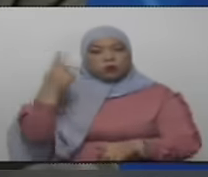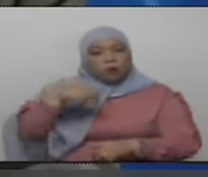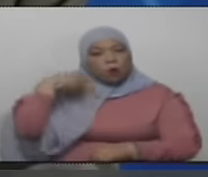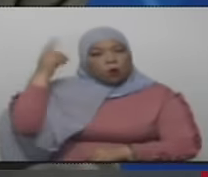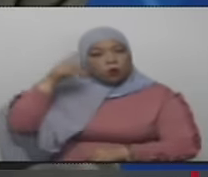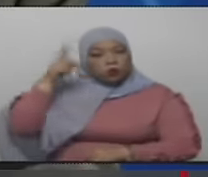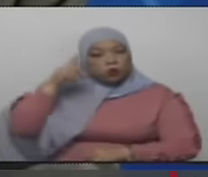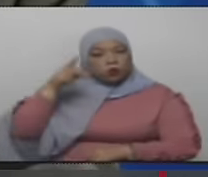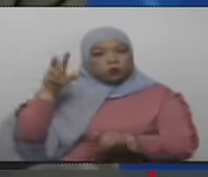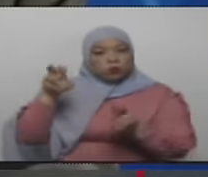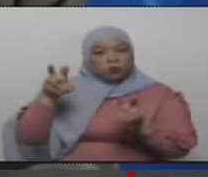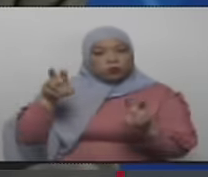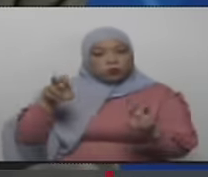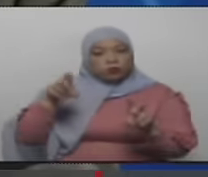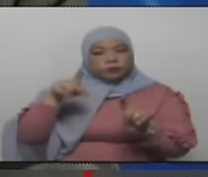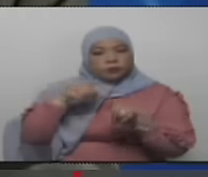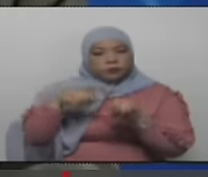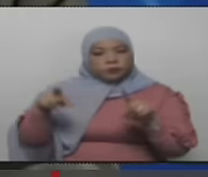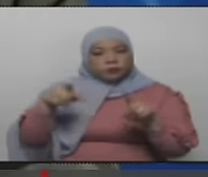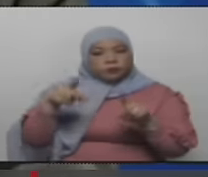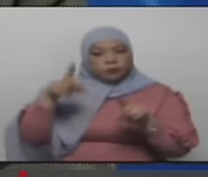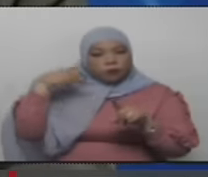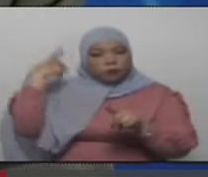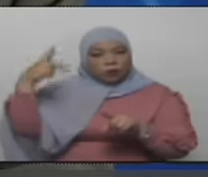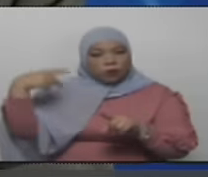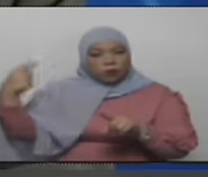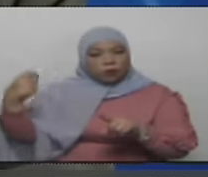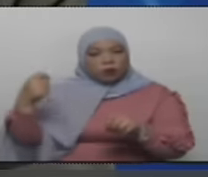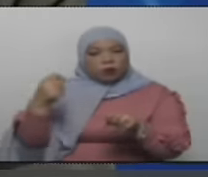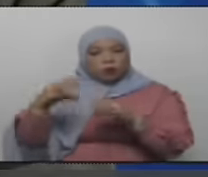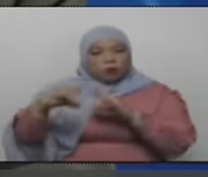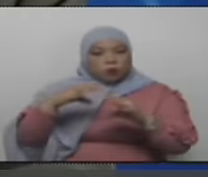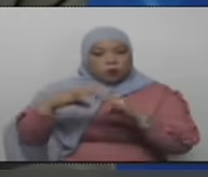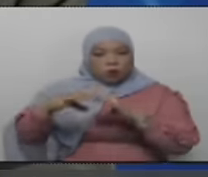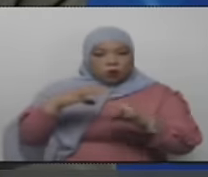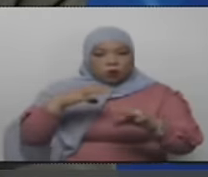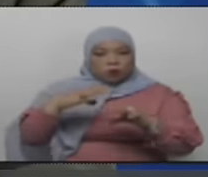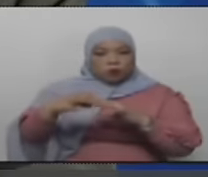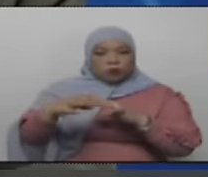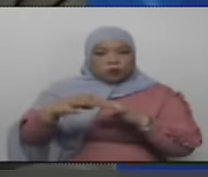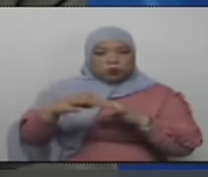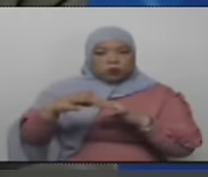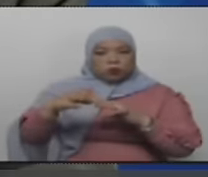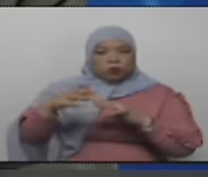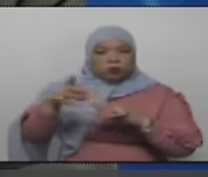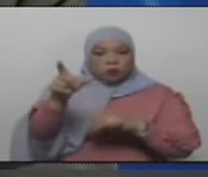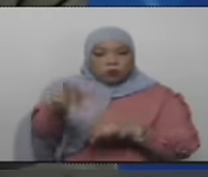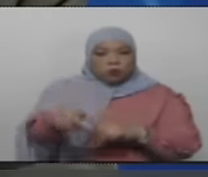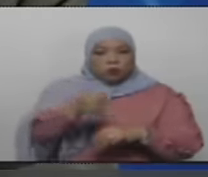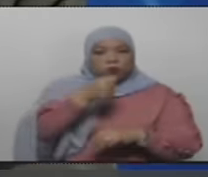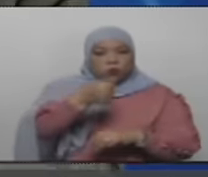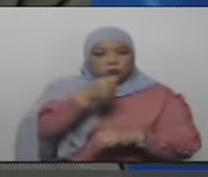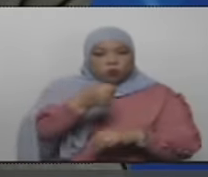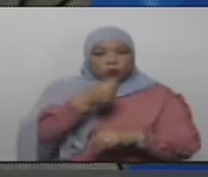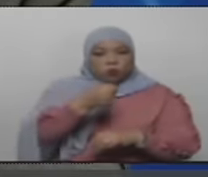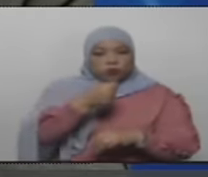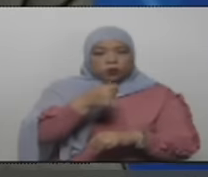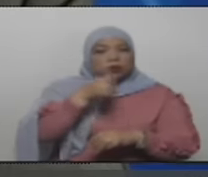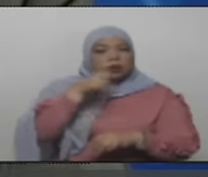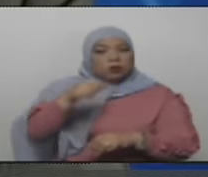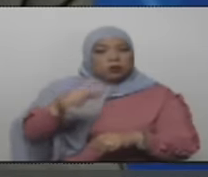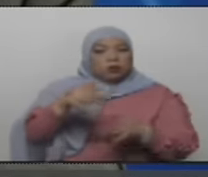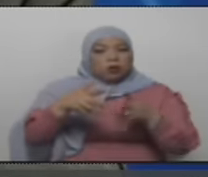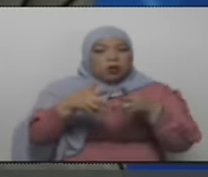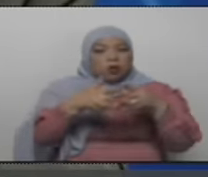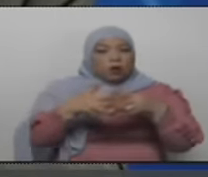Moncada y el filósofo comunicador Pérez Pirela lo denunció. Los Estados